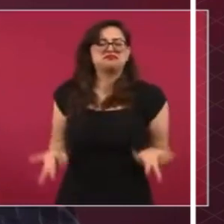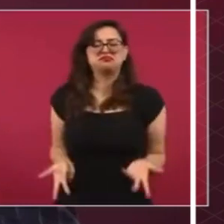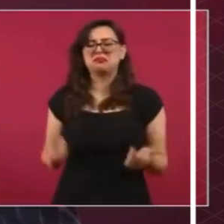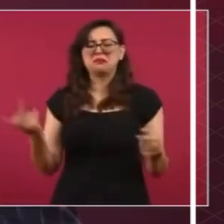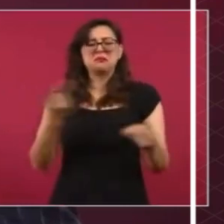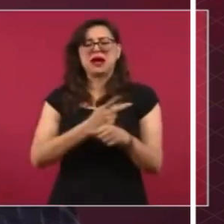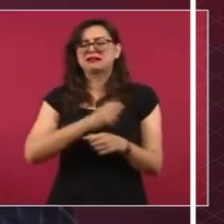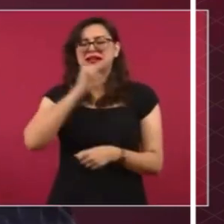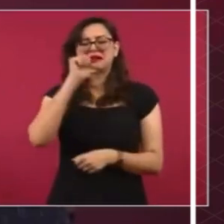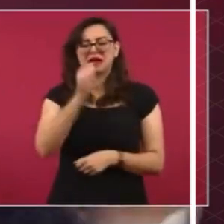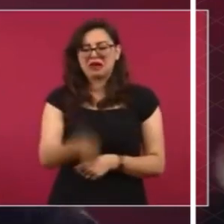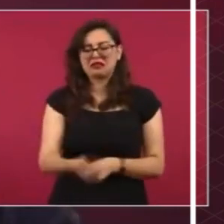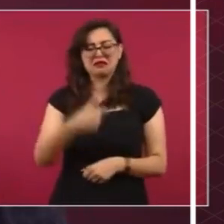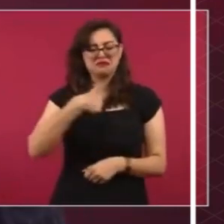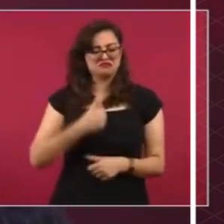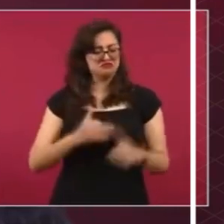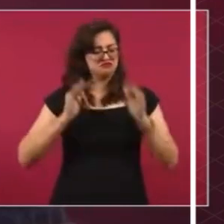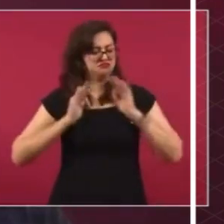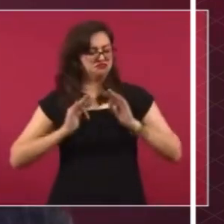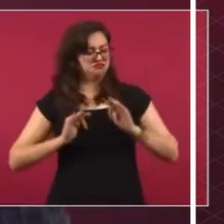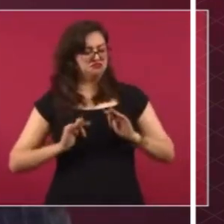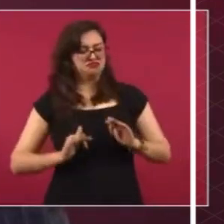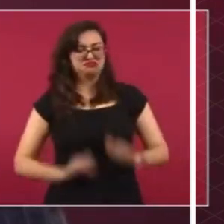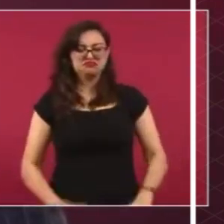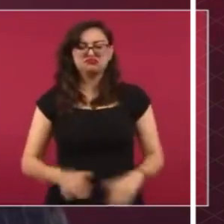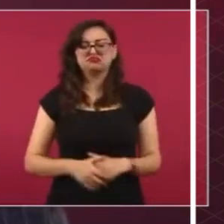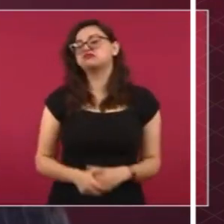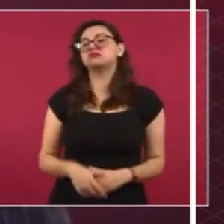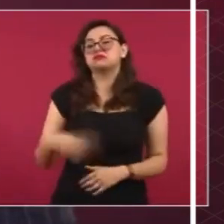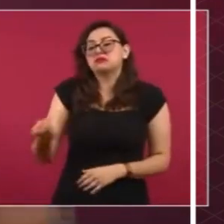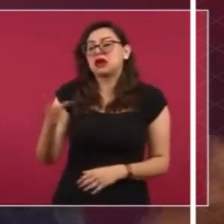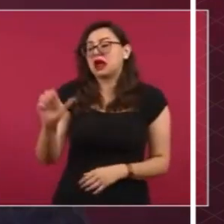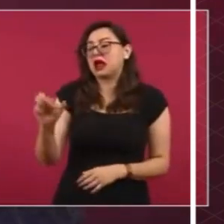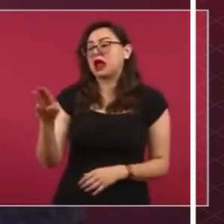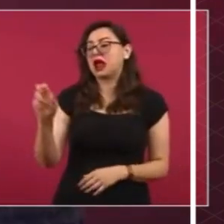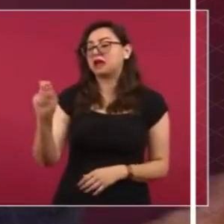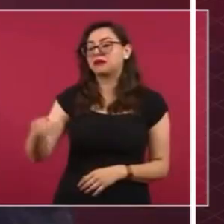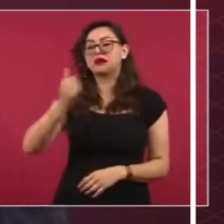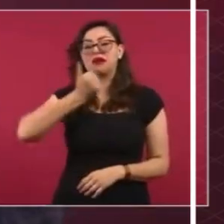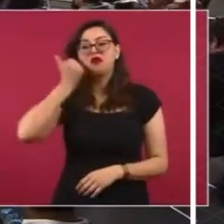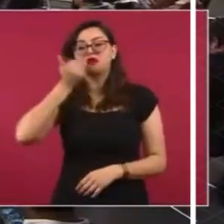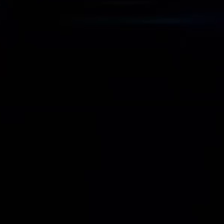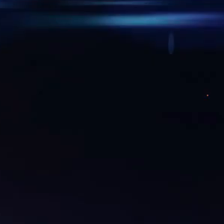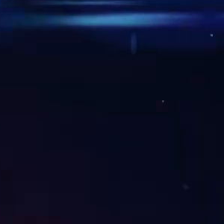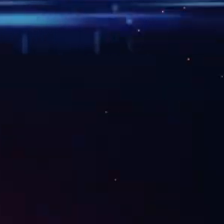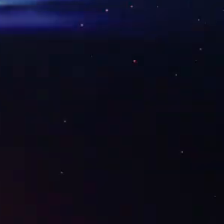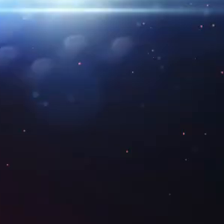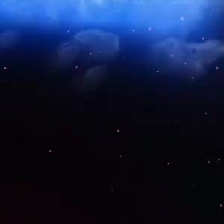del Reforma, no han podido.